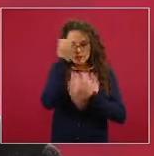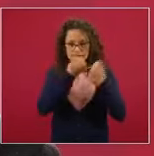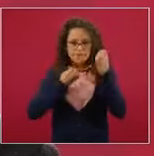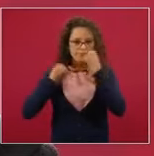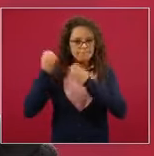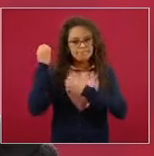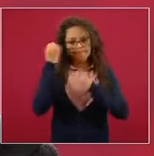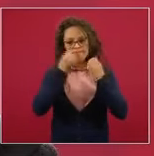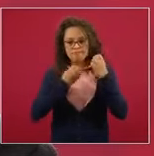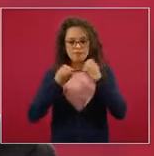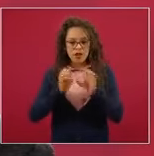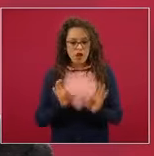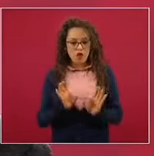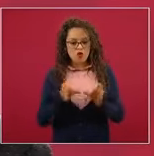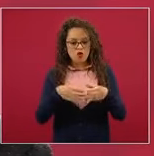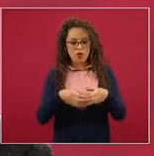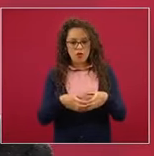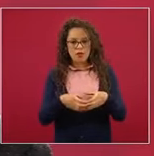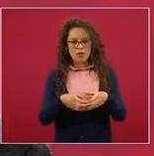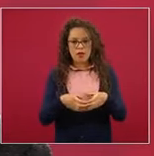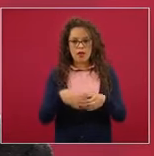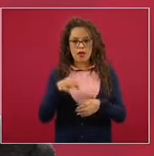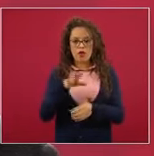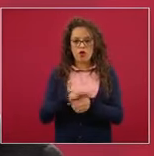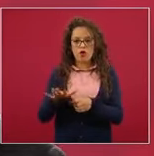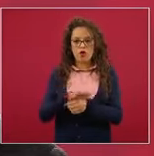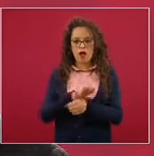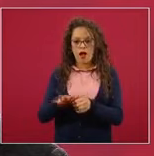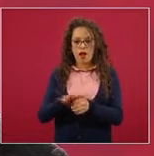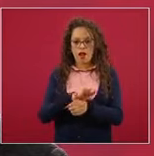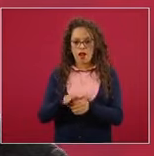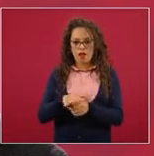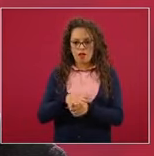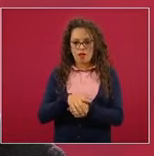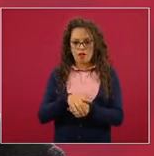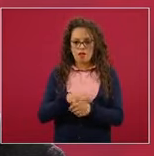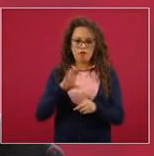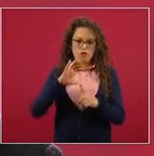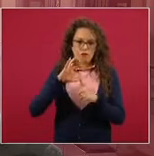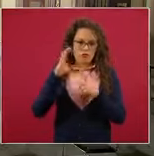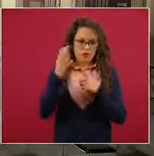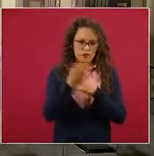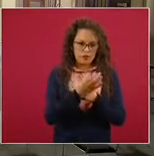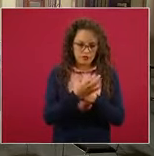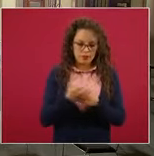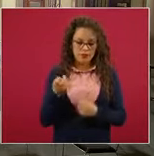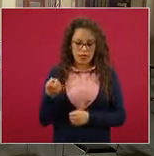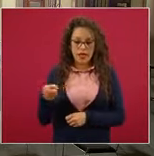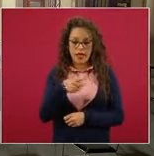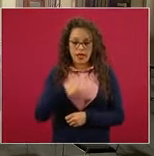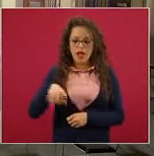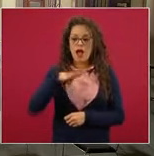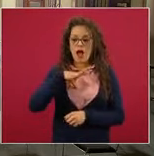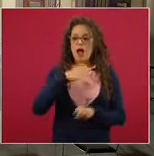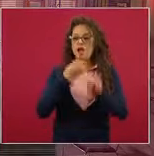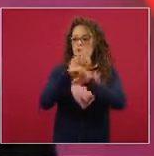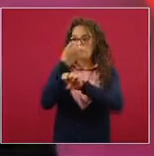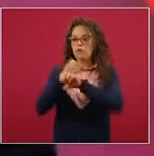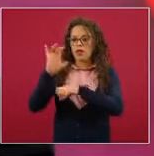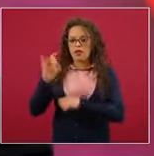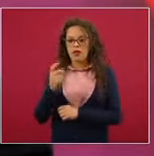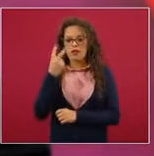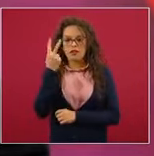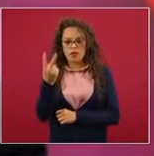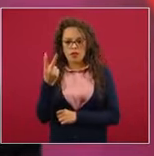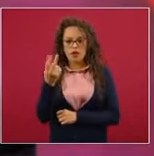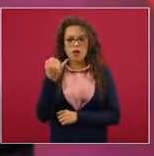los comités locales de vigilancia epidemiológica. Hay comités estatales en los 32 entidades federativas